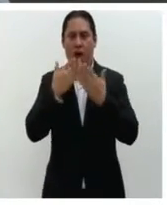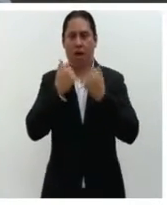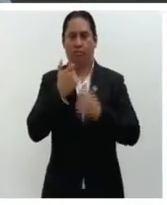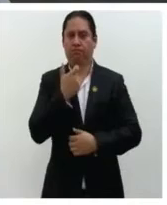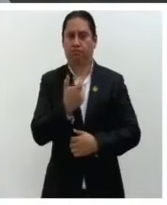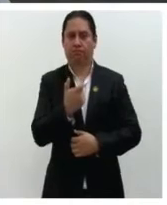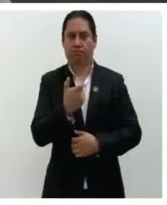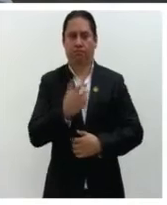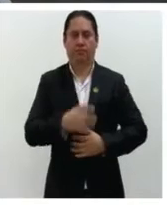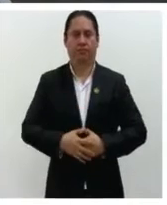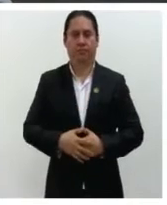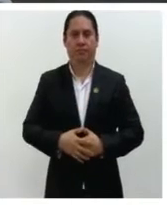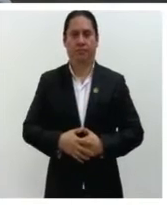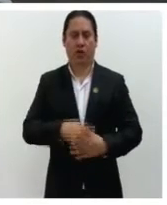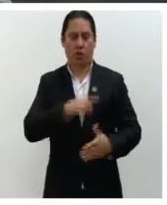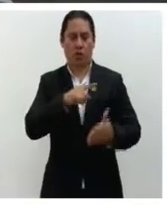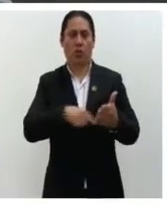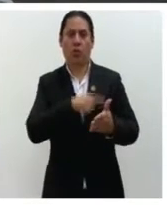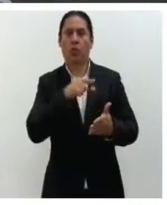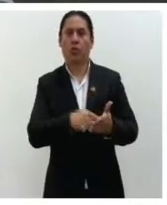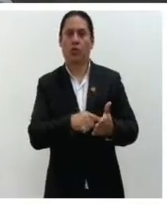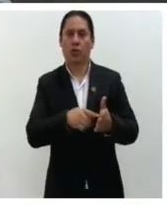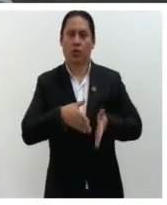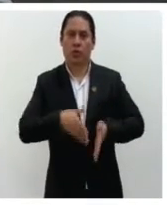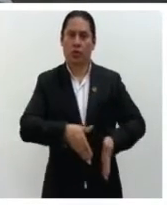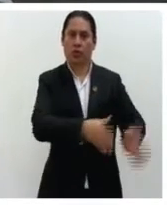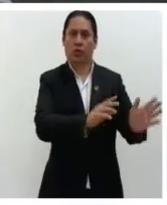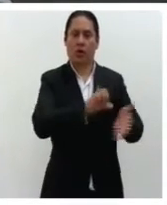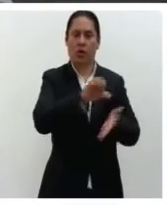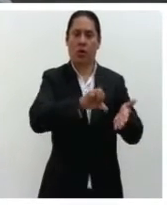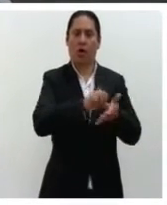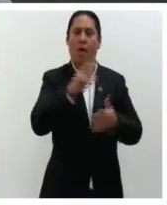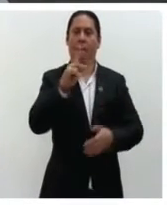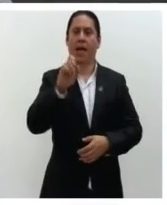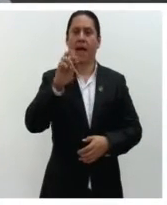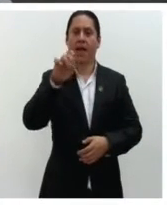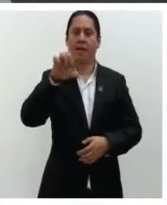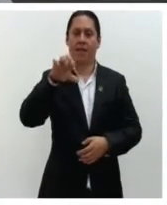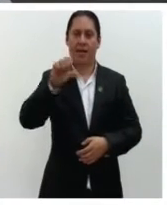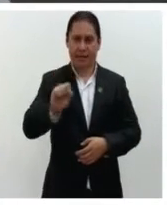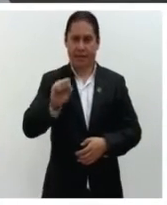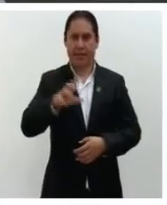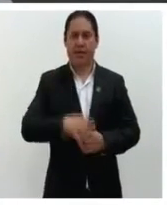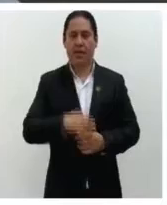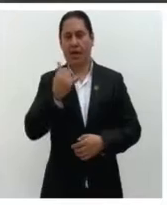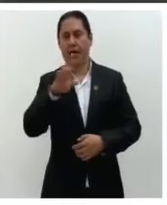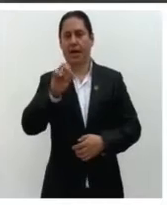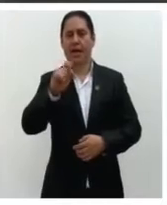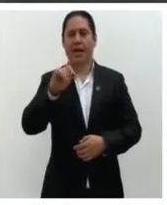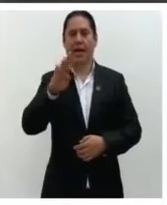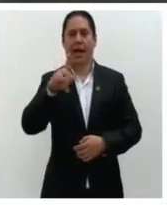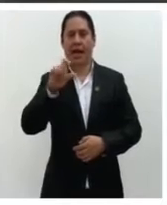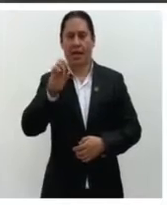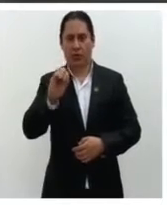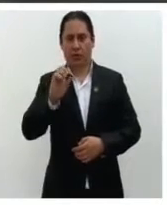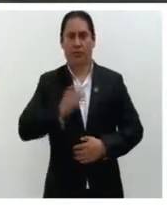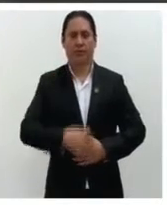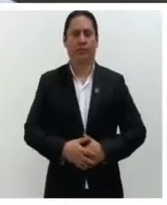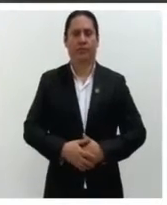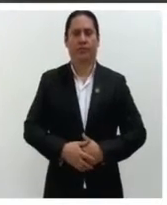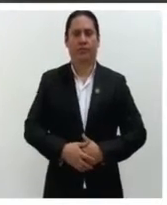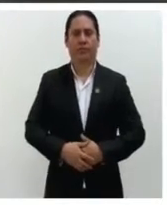recursos económicos, predio ubicado a un costado de la colonia Las Palmas y relicario de ese municipio.